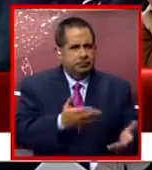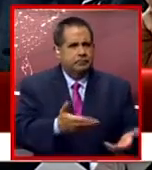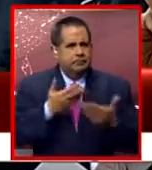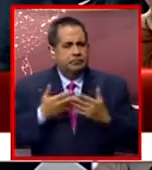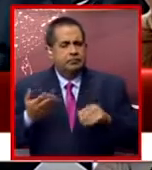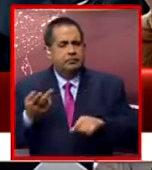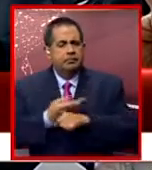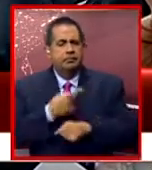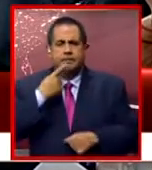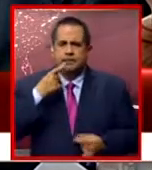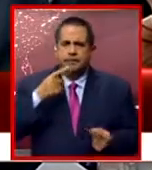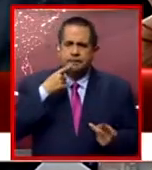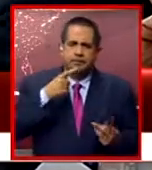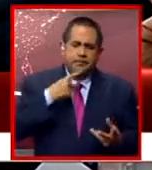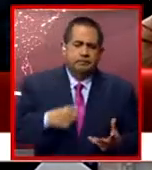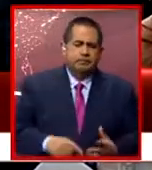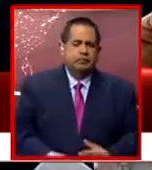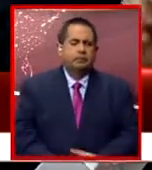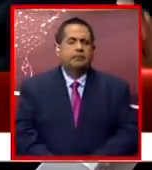guardan estas investigaciones.